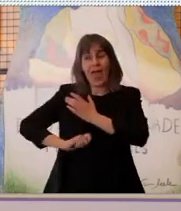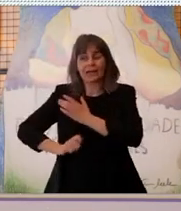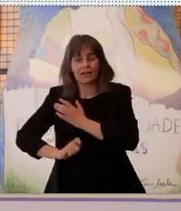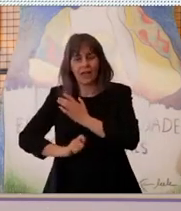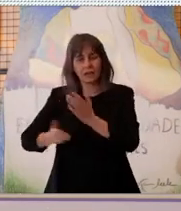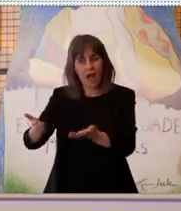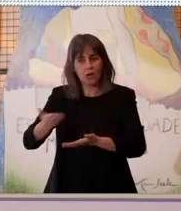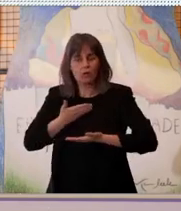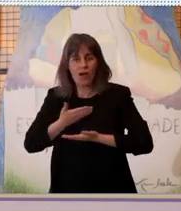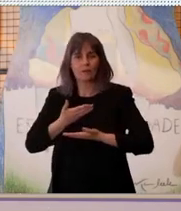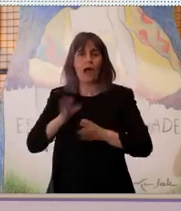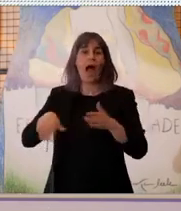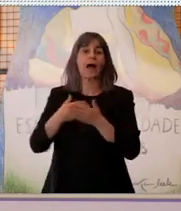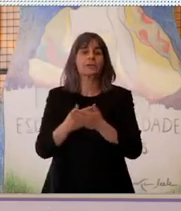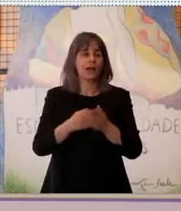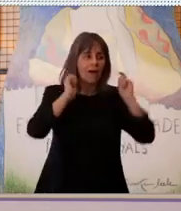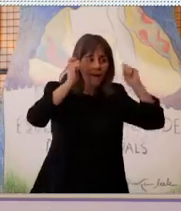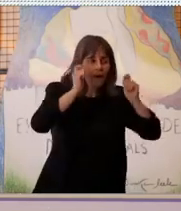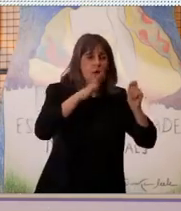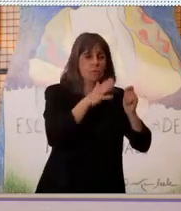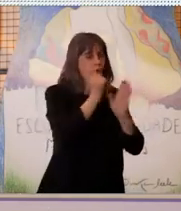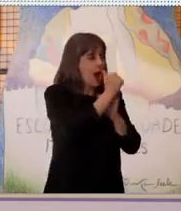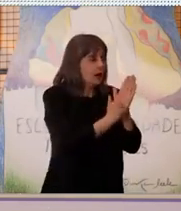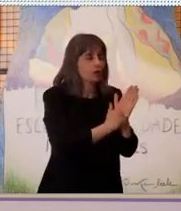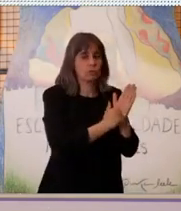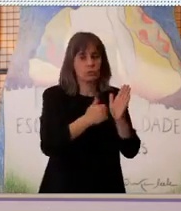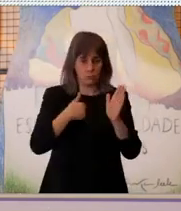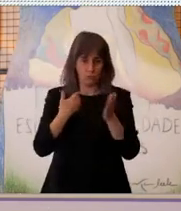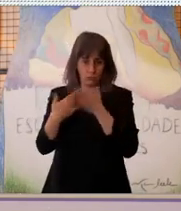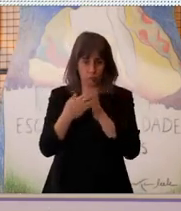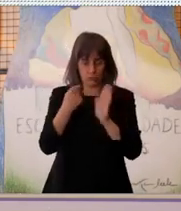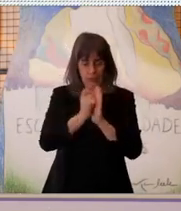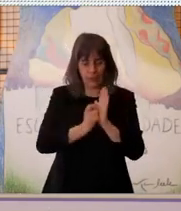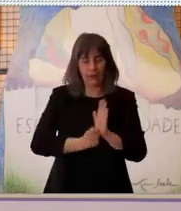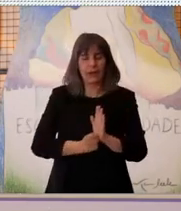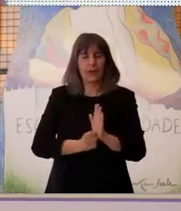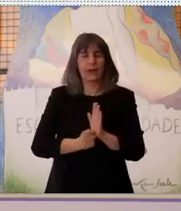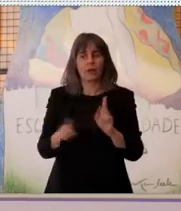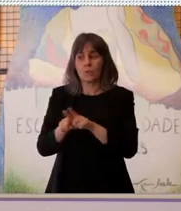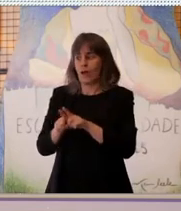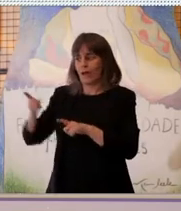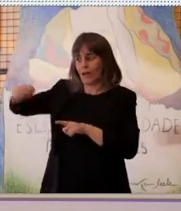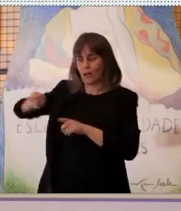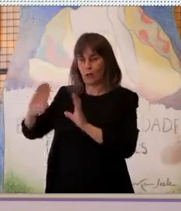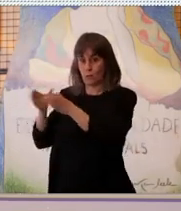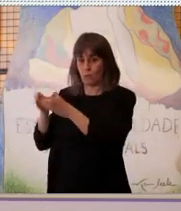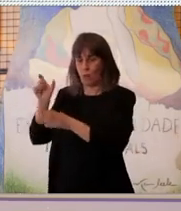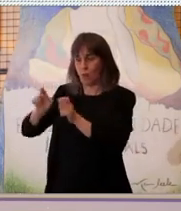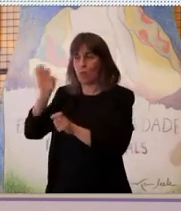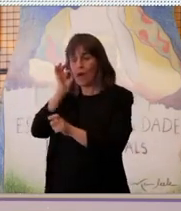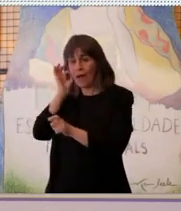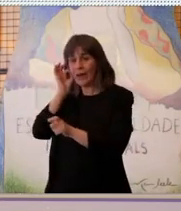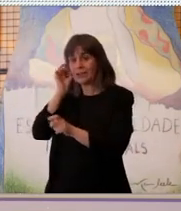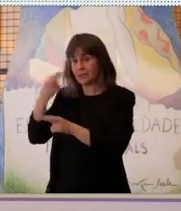incluso a veces a felicitarme por cuestiones un artículo que había escrito lo que a darme apoyo y eran del PP no para cuestiones